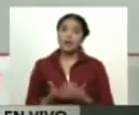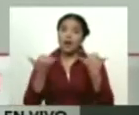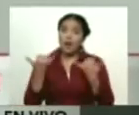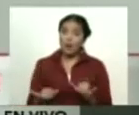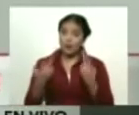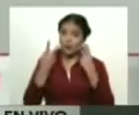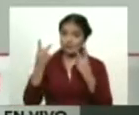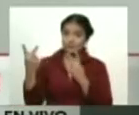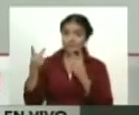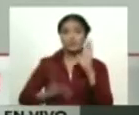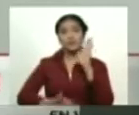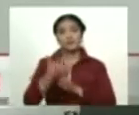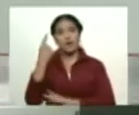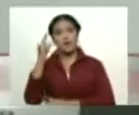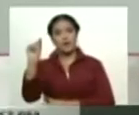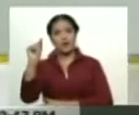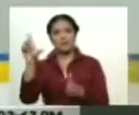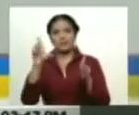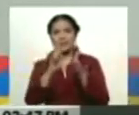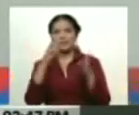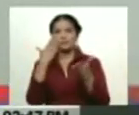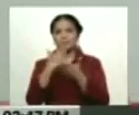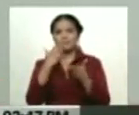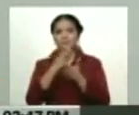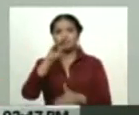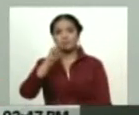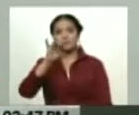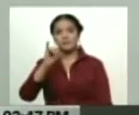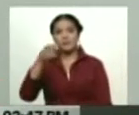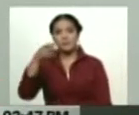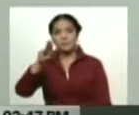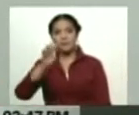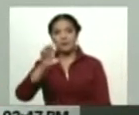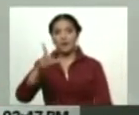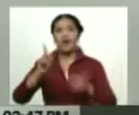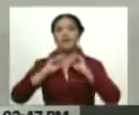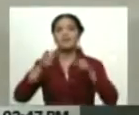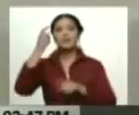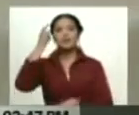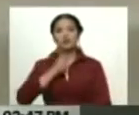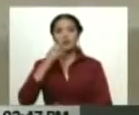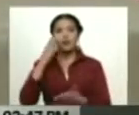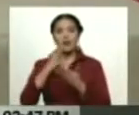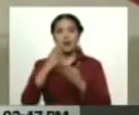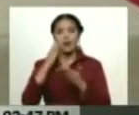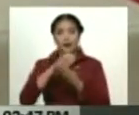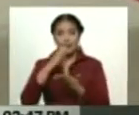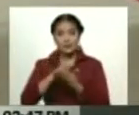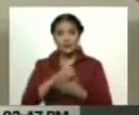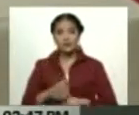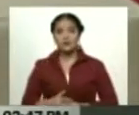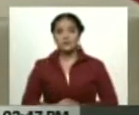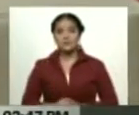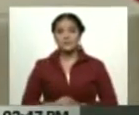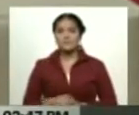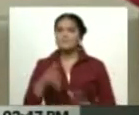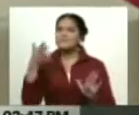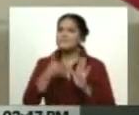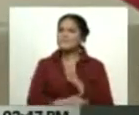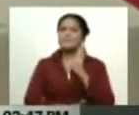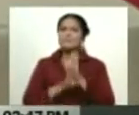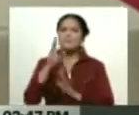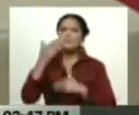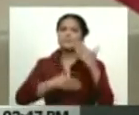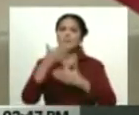ya se encuentra saliendo del Liceo Bolivariano Miguel Antonio Caro de la Avenida Sucre de Catia, el hecho de lo que ha sido la evolución